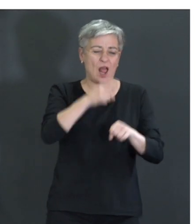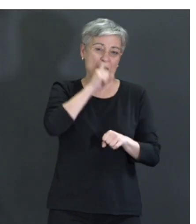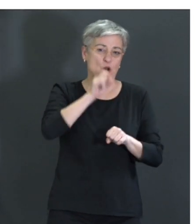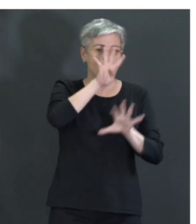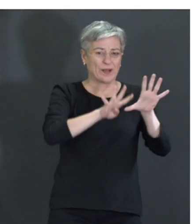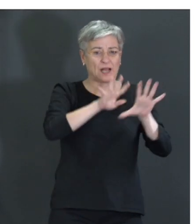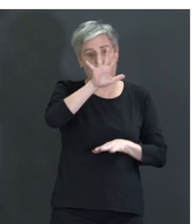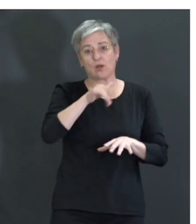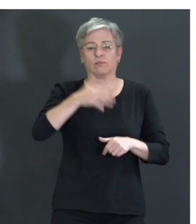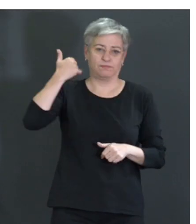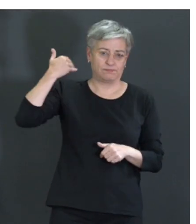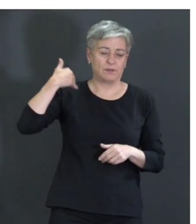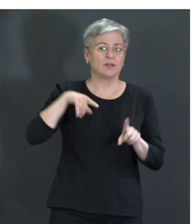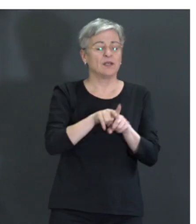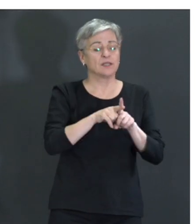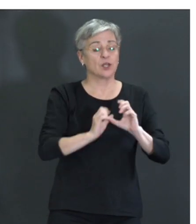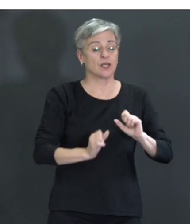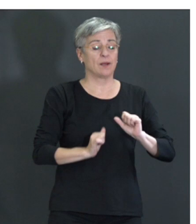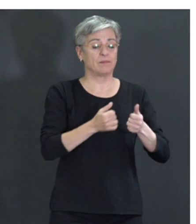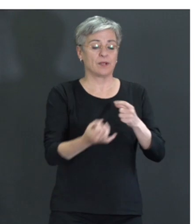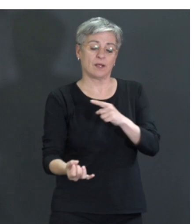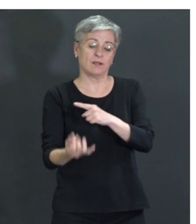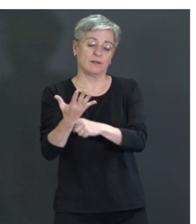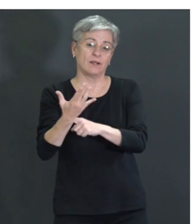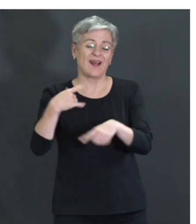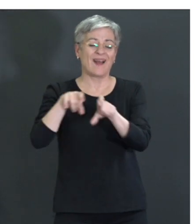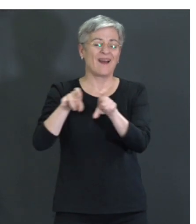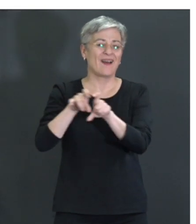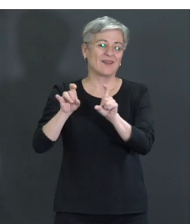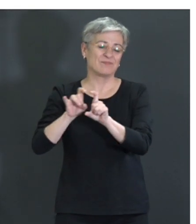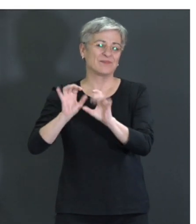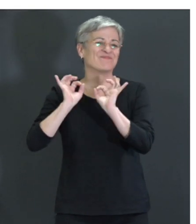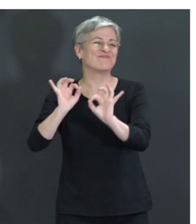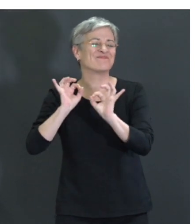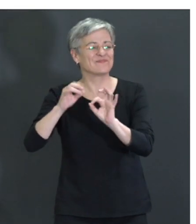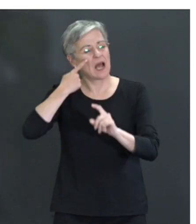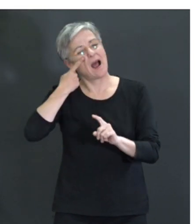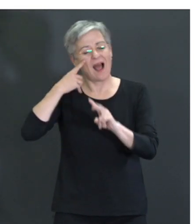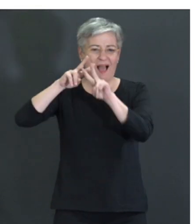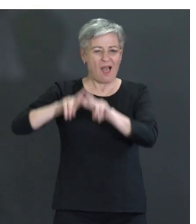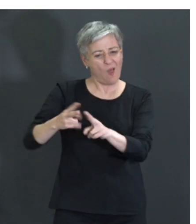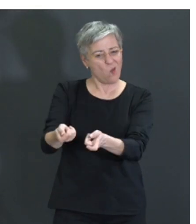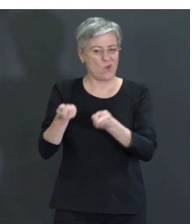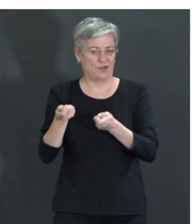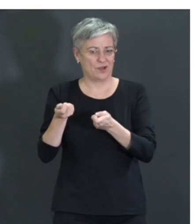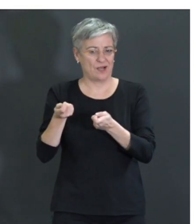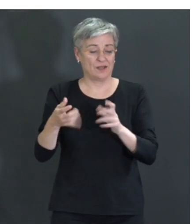cuantos, pues se decidió constituir la entidad auditora y la verdad es que trabajamos muy conjuntamente en ese sentido.